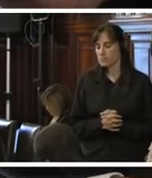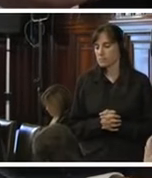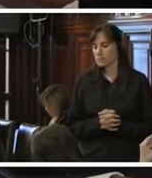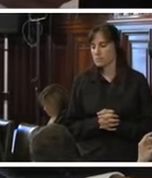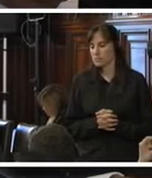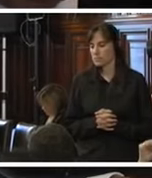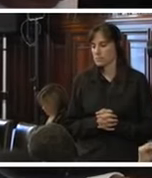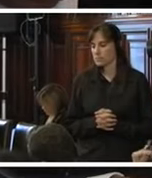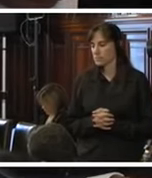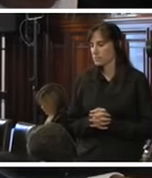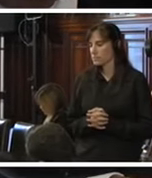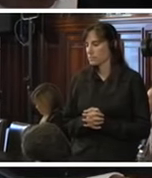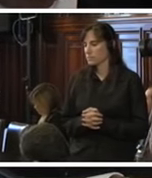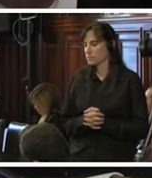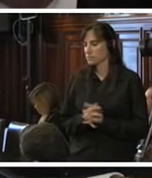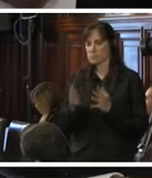Commissioner Orozco.